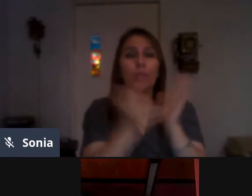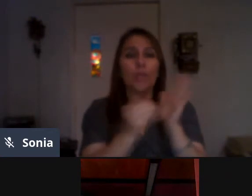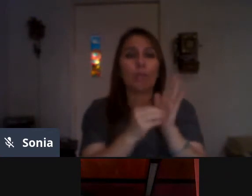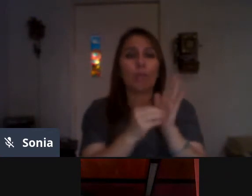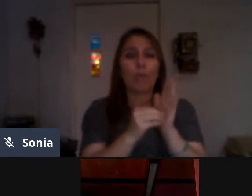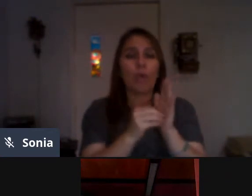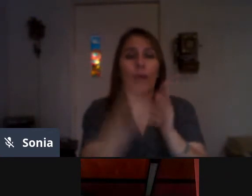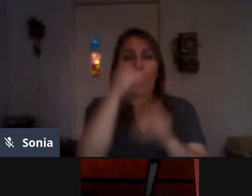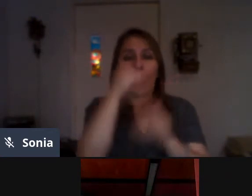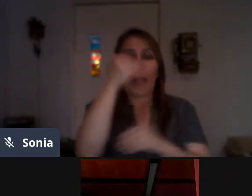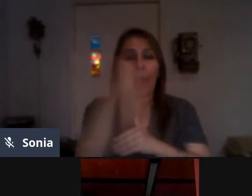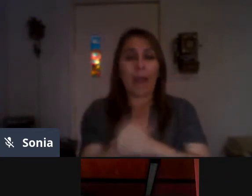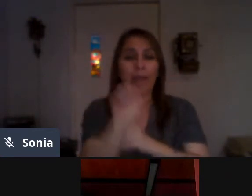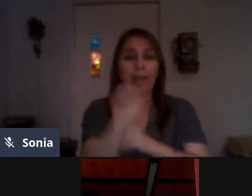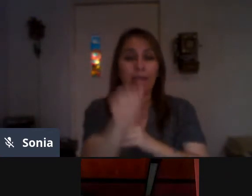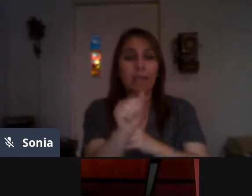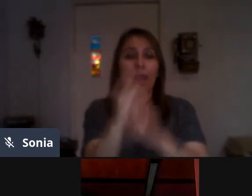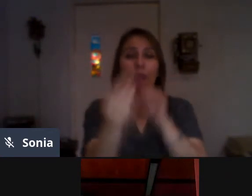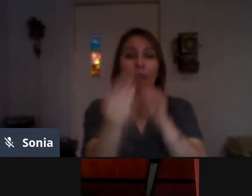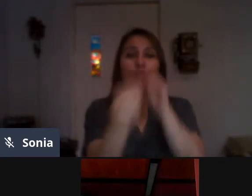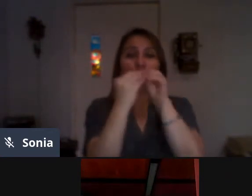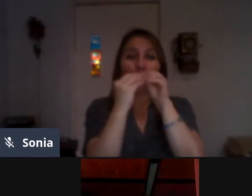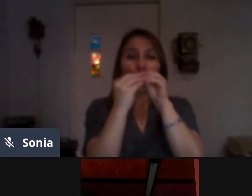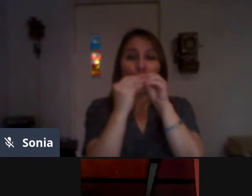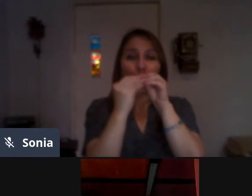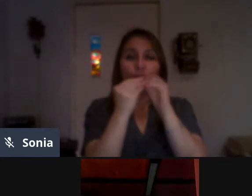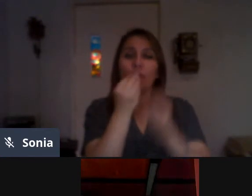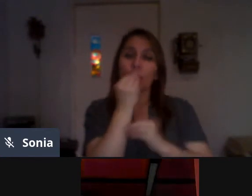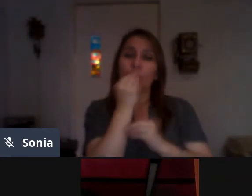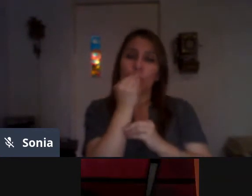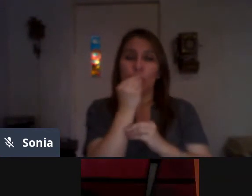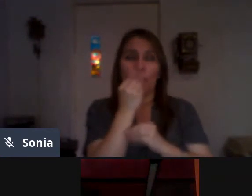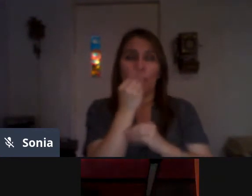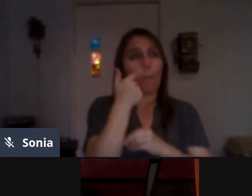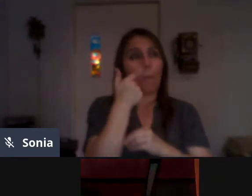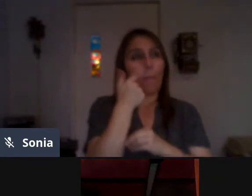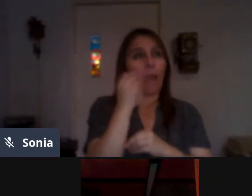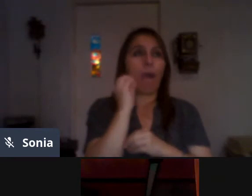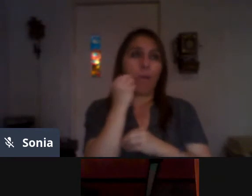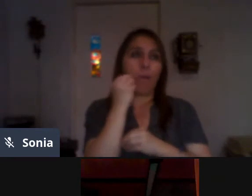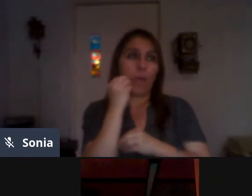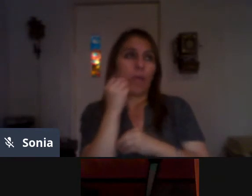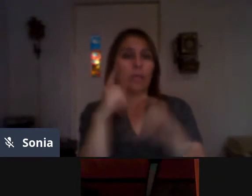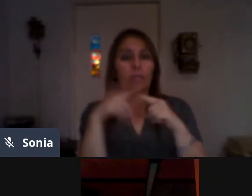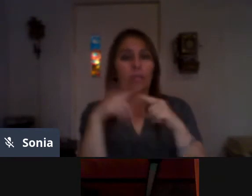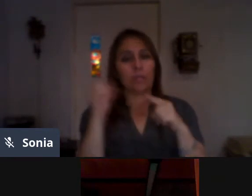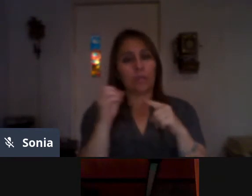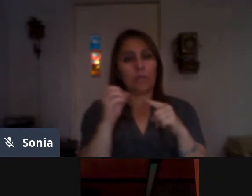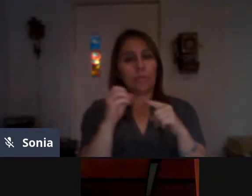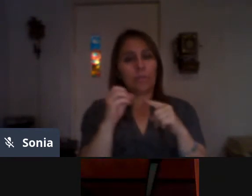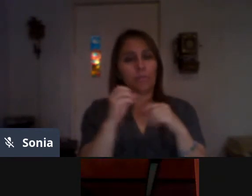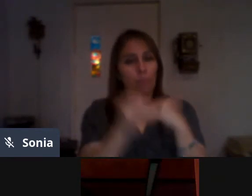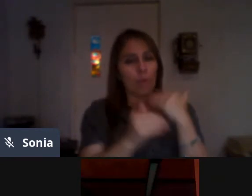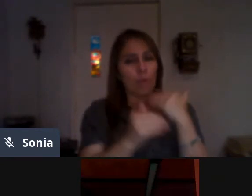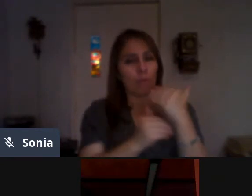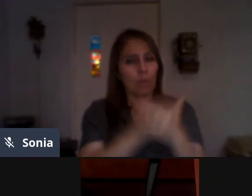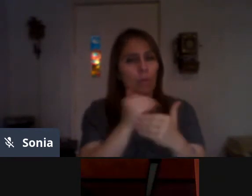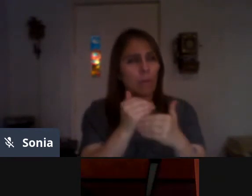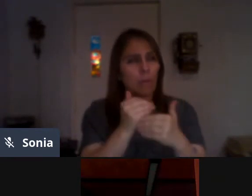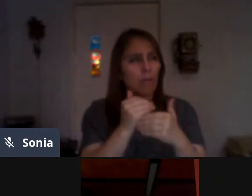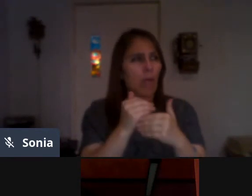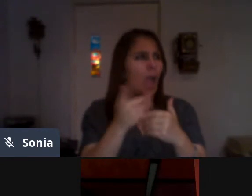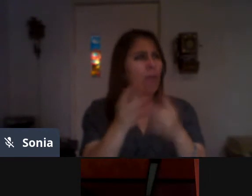parte de la del tío del papá de la abuela entonces vamos cada vez vamos minimizando minimizando esas acciones que finalmente